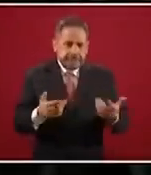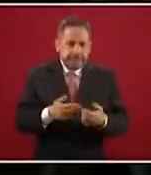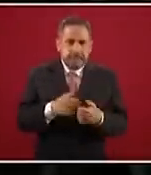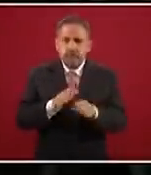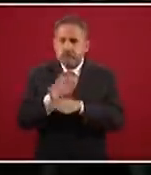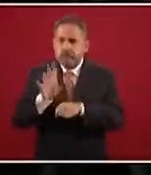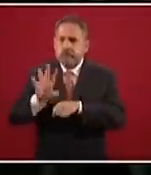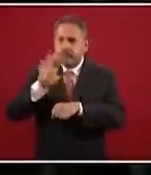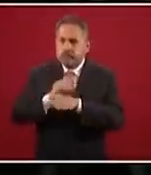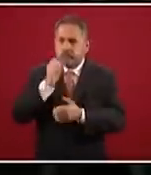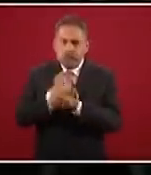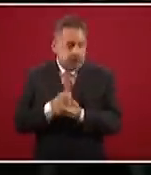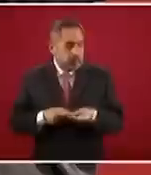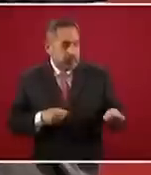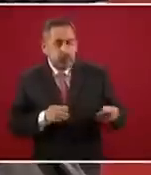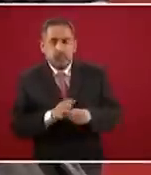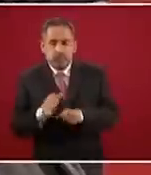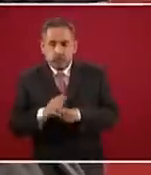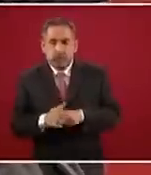tiene y